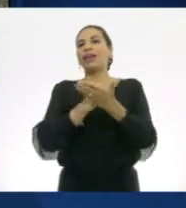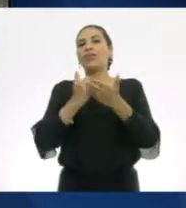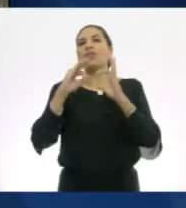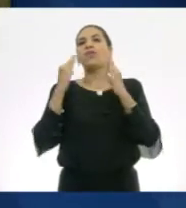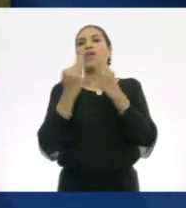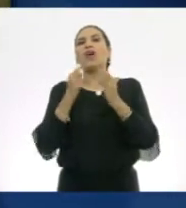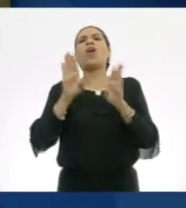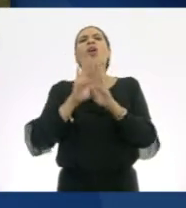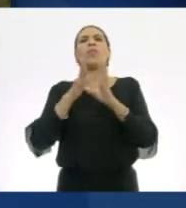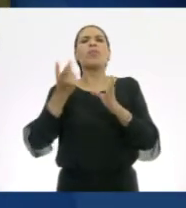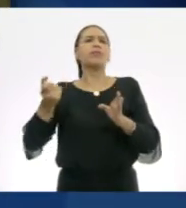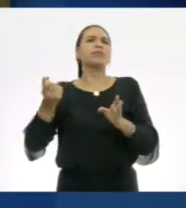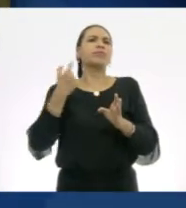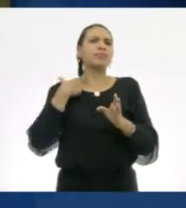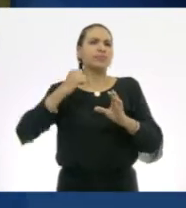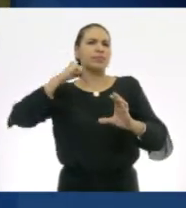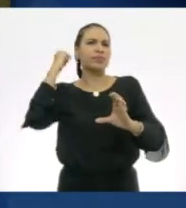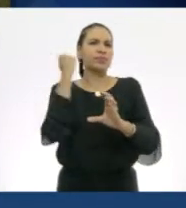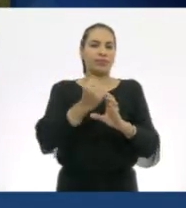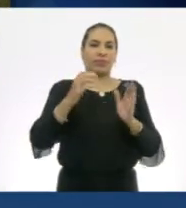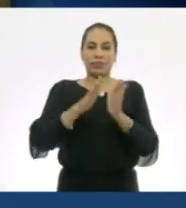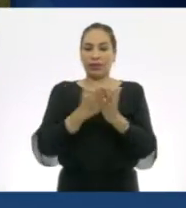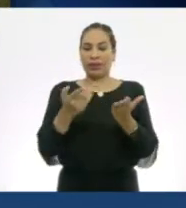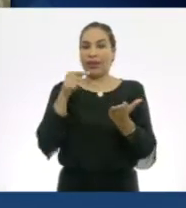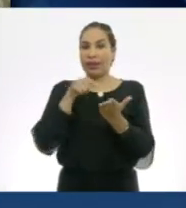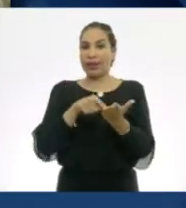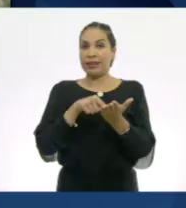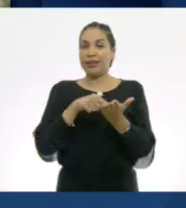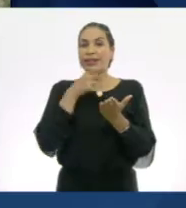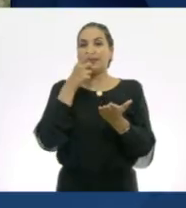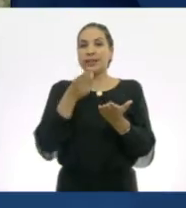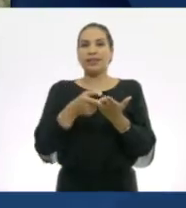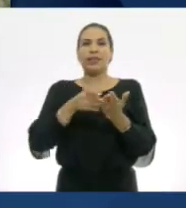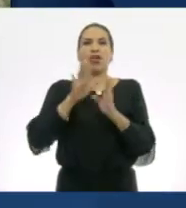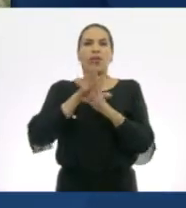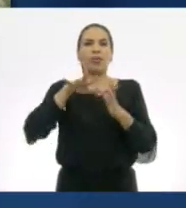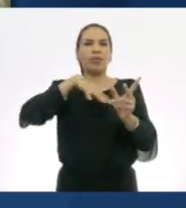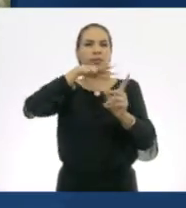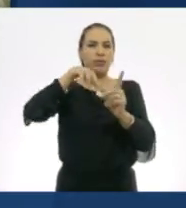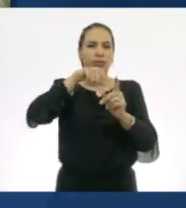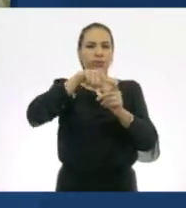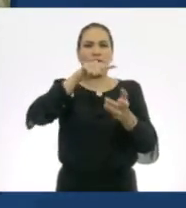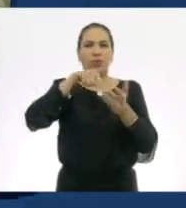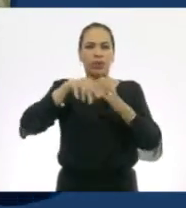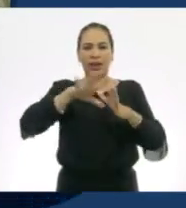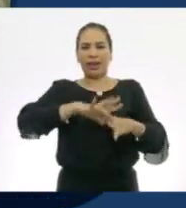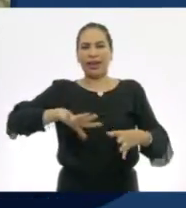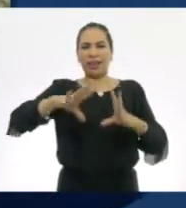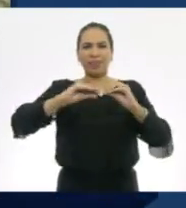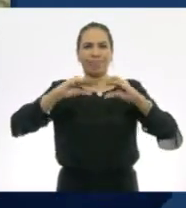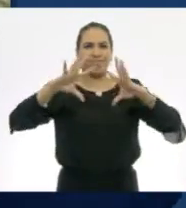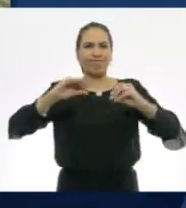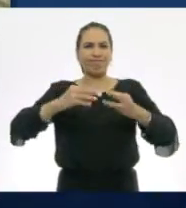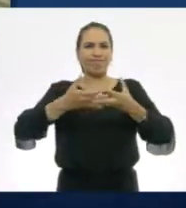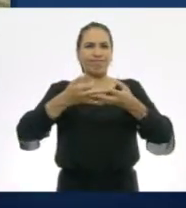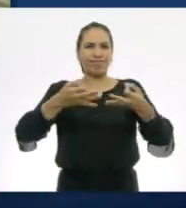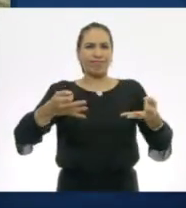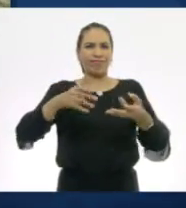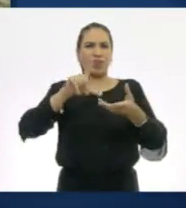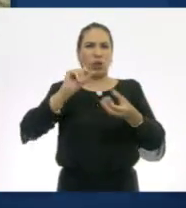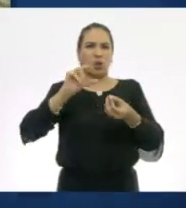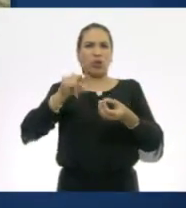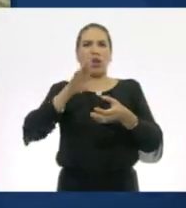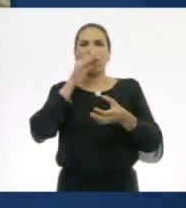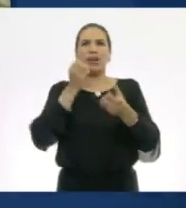forma de cazarlo. En el libro nos indican que los perseguían hasta el pantano, quedaban atrapados y ahí